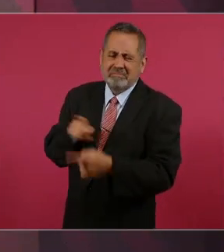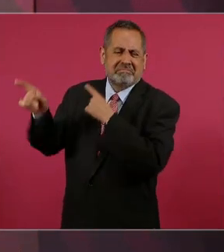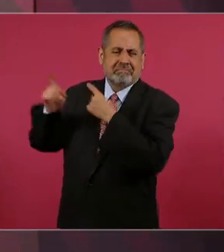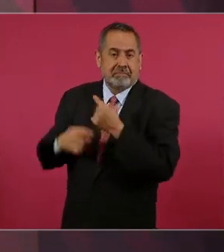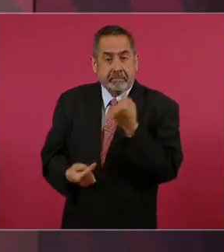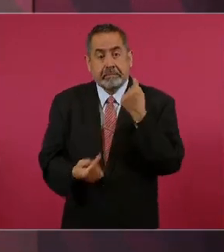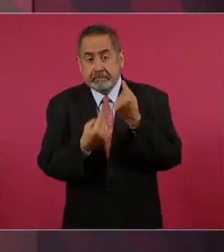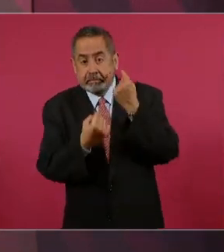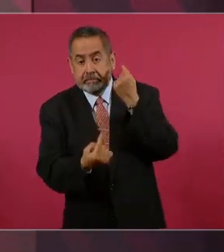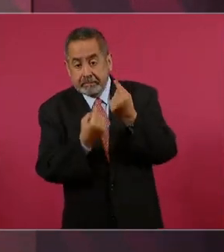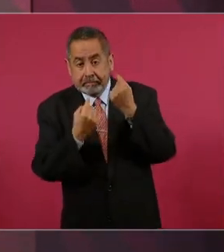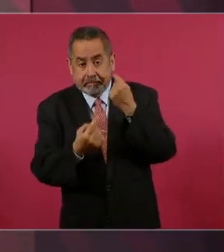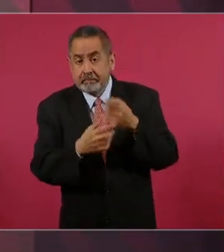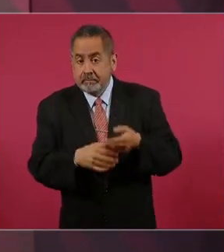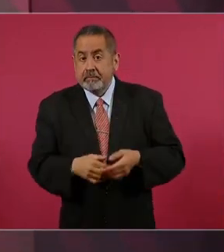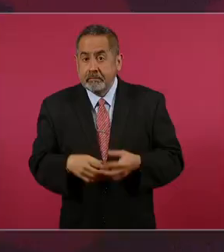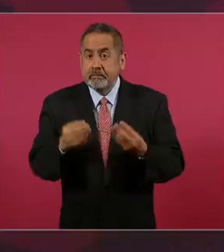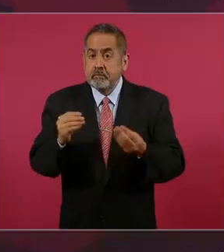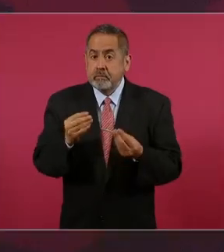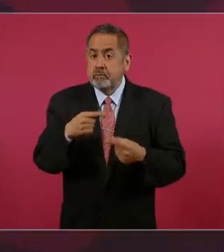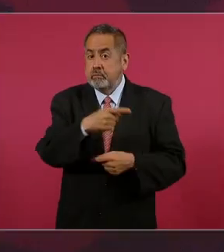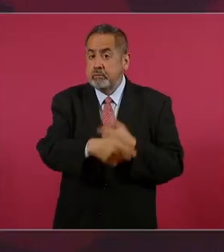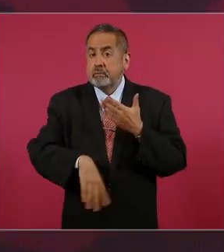pero dijo algo todavía